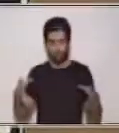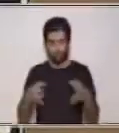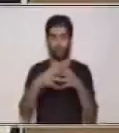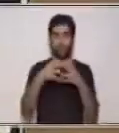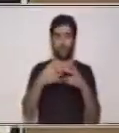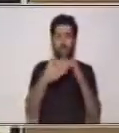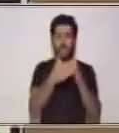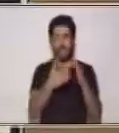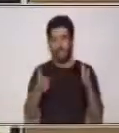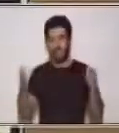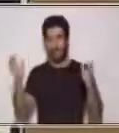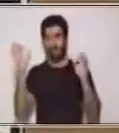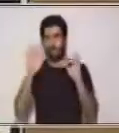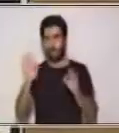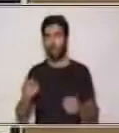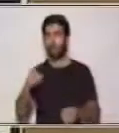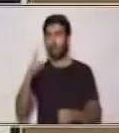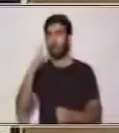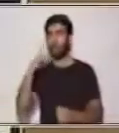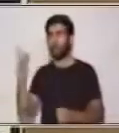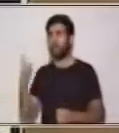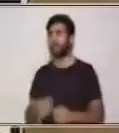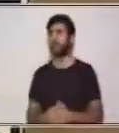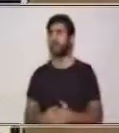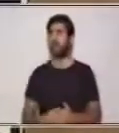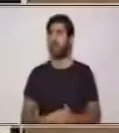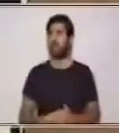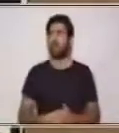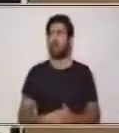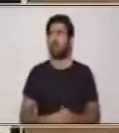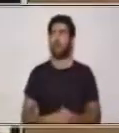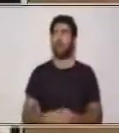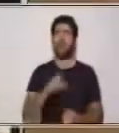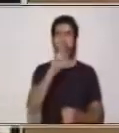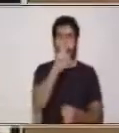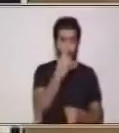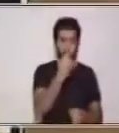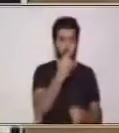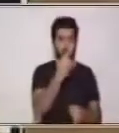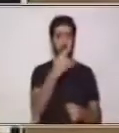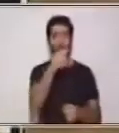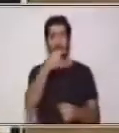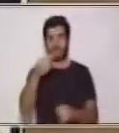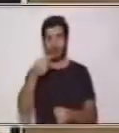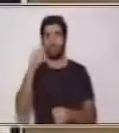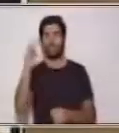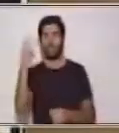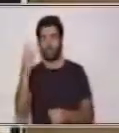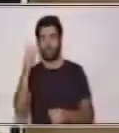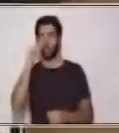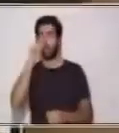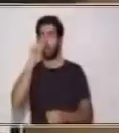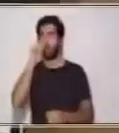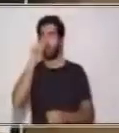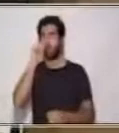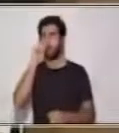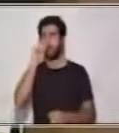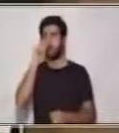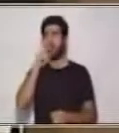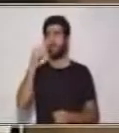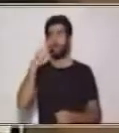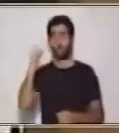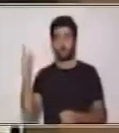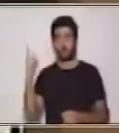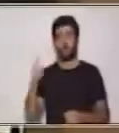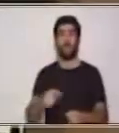general. Nos dice la primera raíz menos la segunda raíz. Y ahora la primera raíz